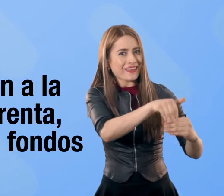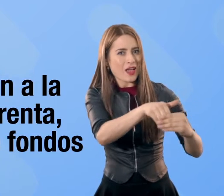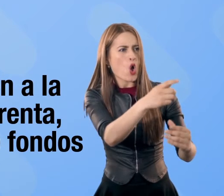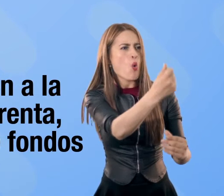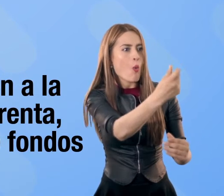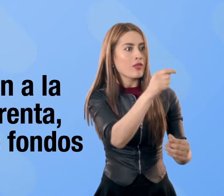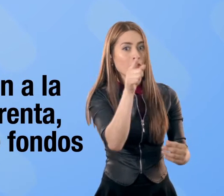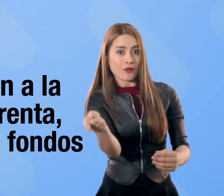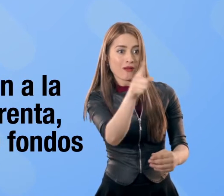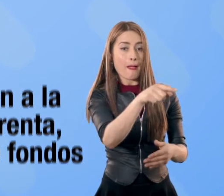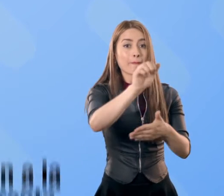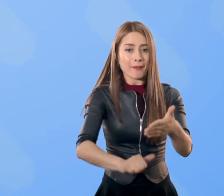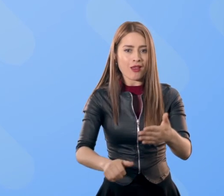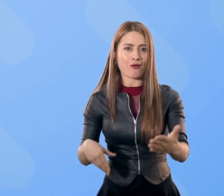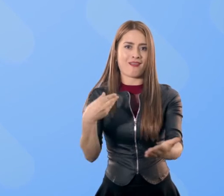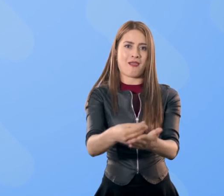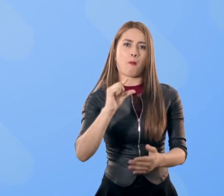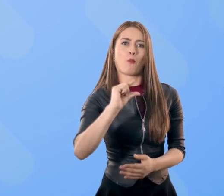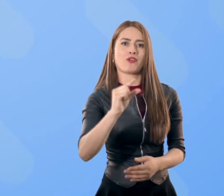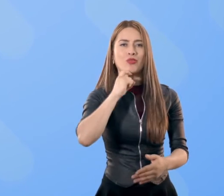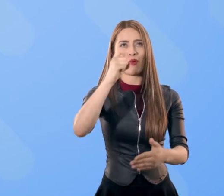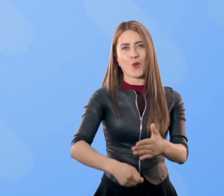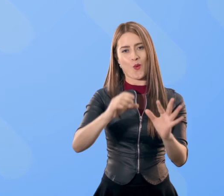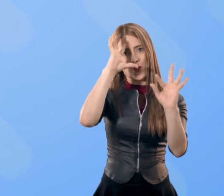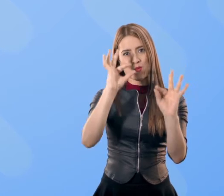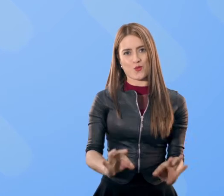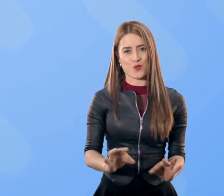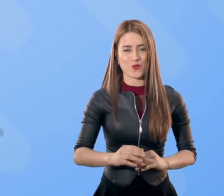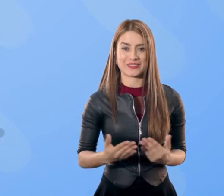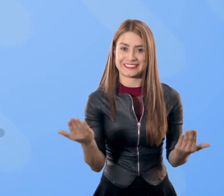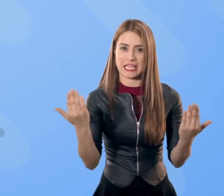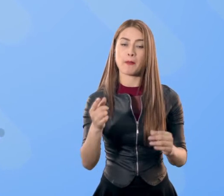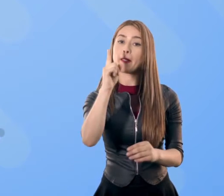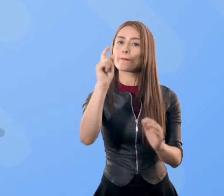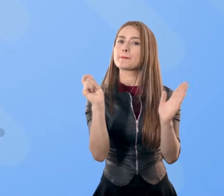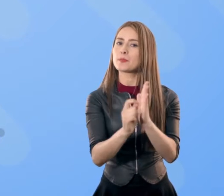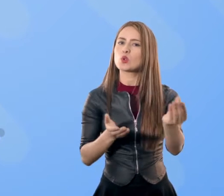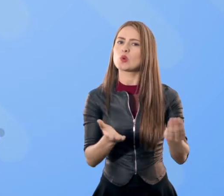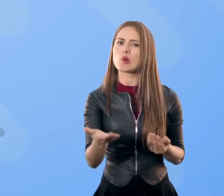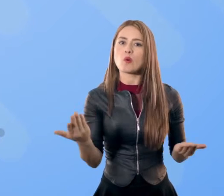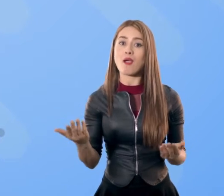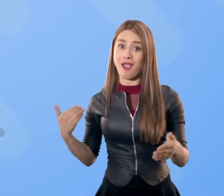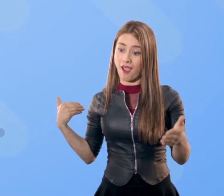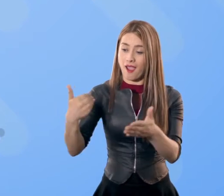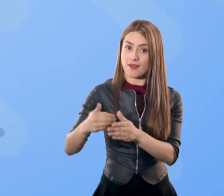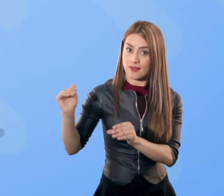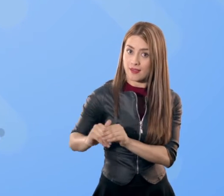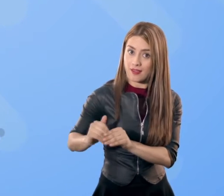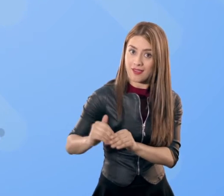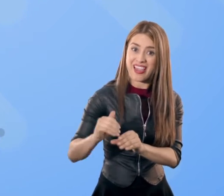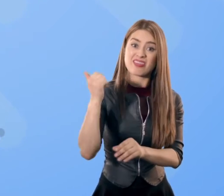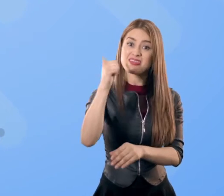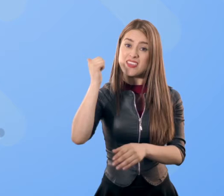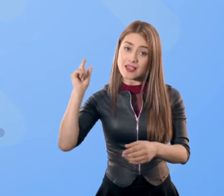los recursos que ahorren en este tipo de fondos. Para la obtención del beneficio tributario sobre el ahorro voluntario, es necesario que los